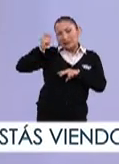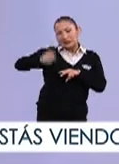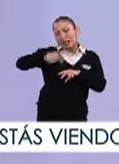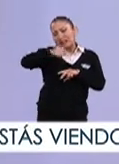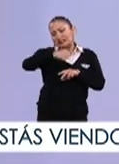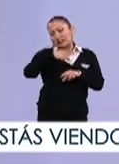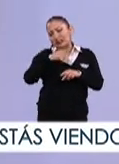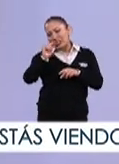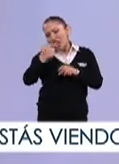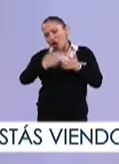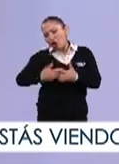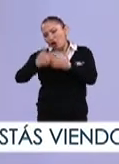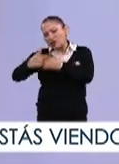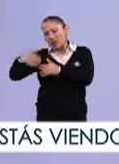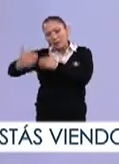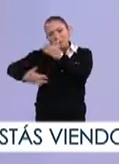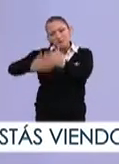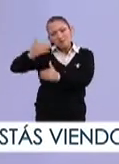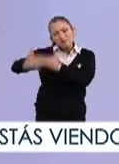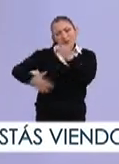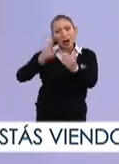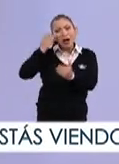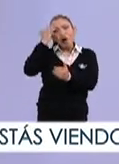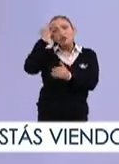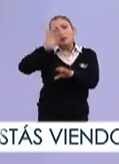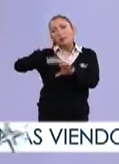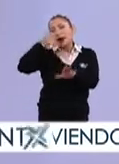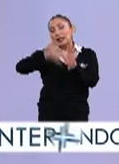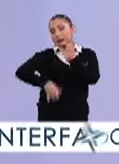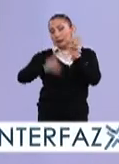juega el desarrollo tecnológico en esta materia. Vamos a conocer